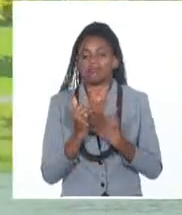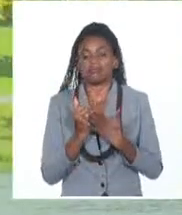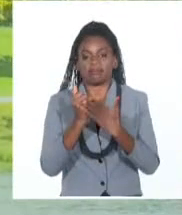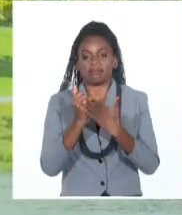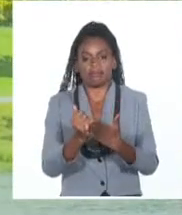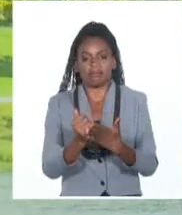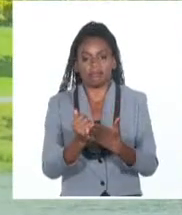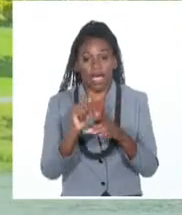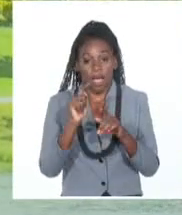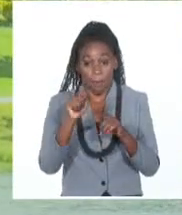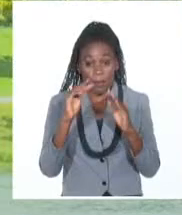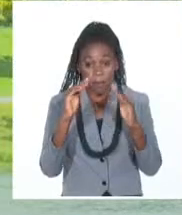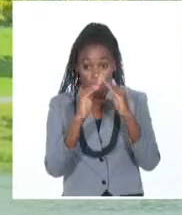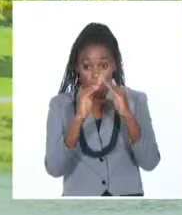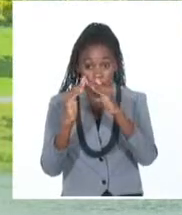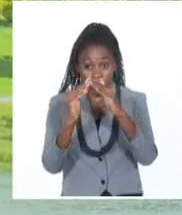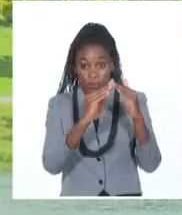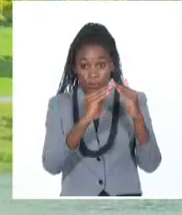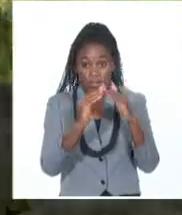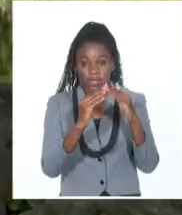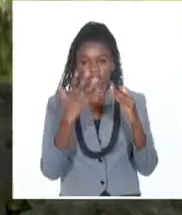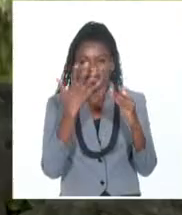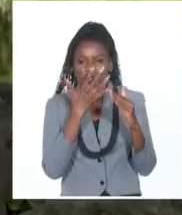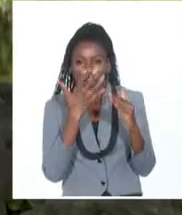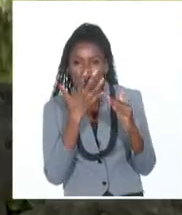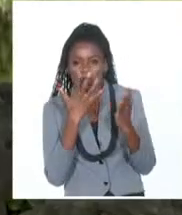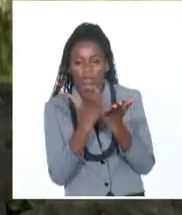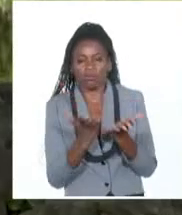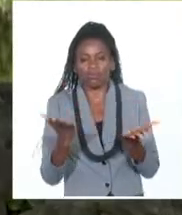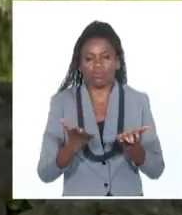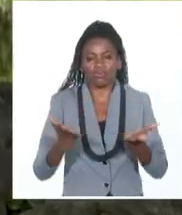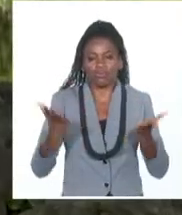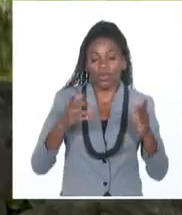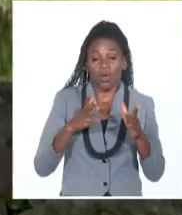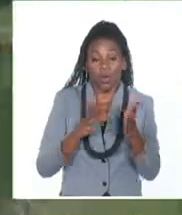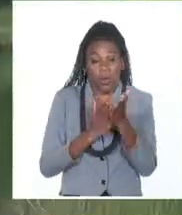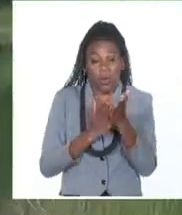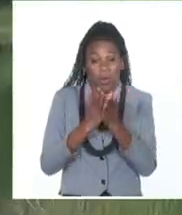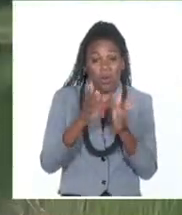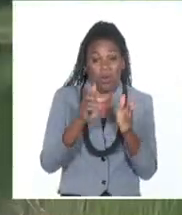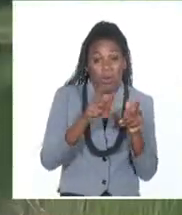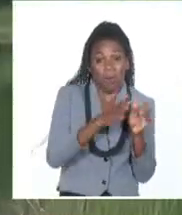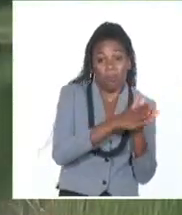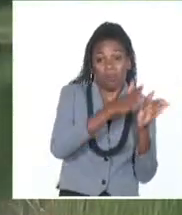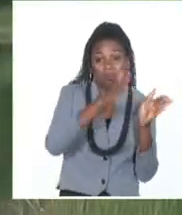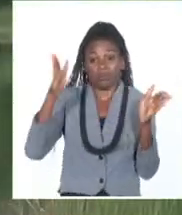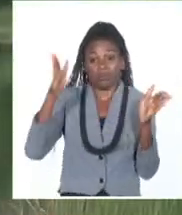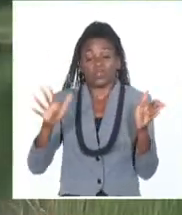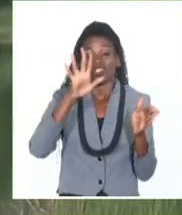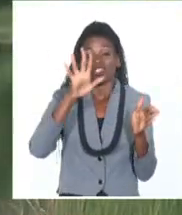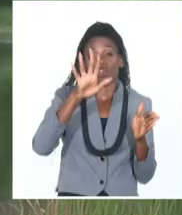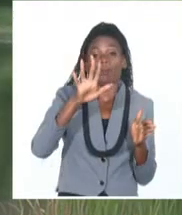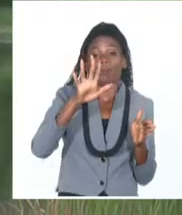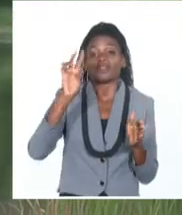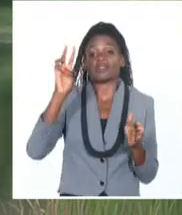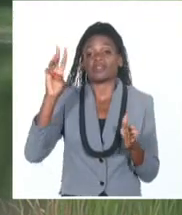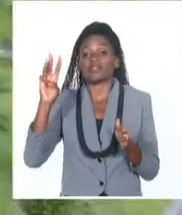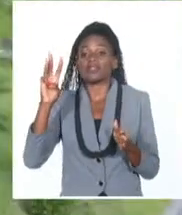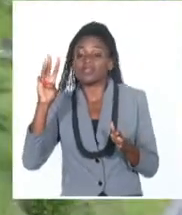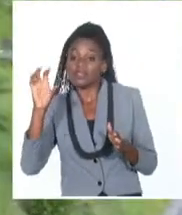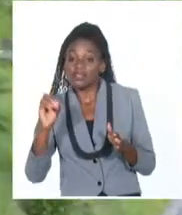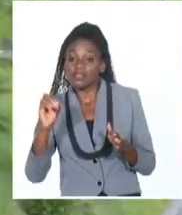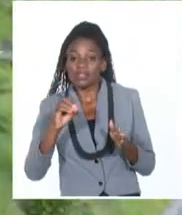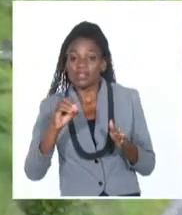Las Terrazas es una comunidad rural de desarrollo sostenible con una extensión de 5.300 hectáreas y alrededor de